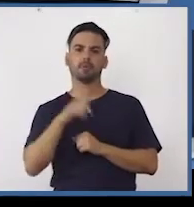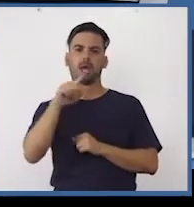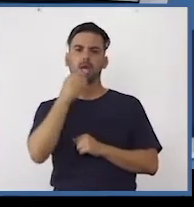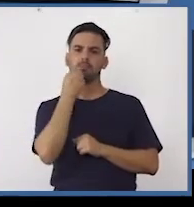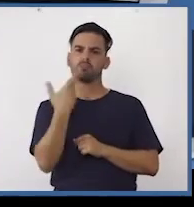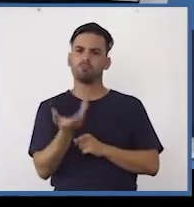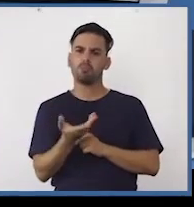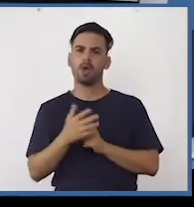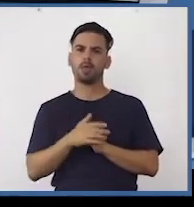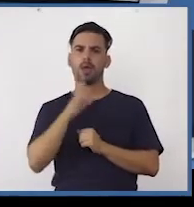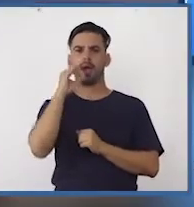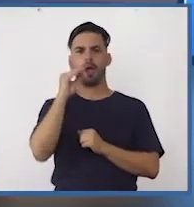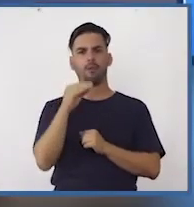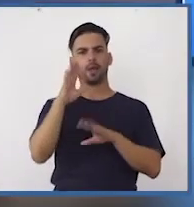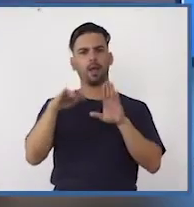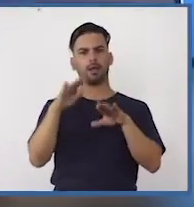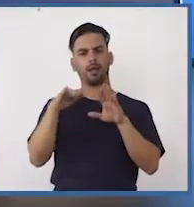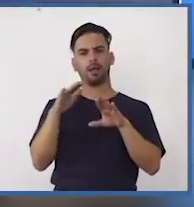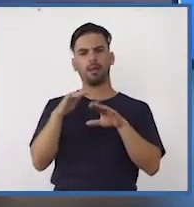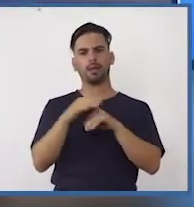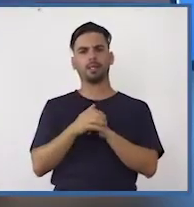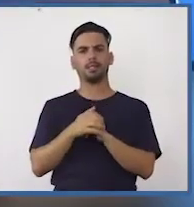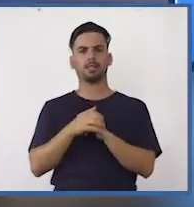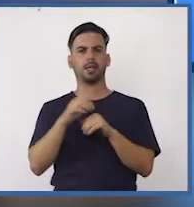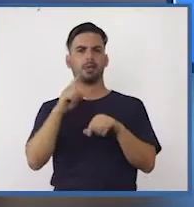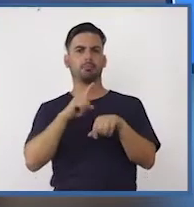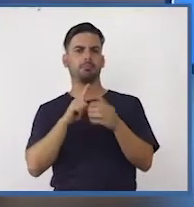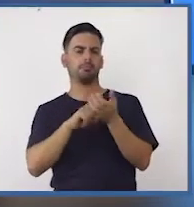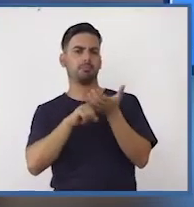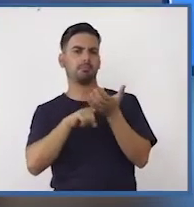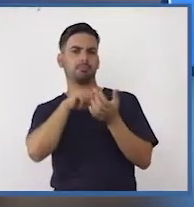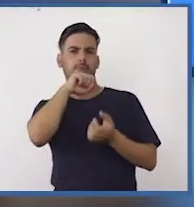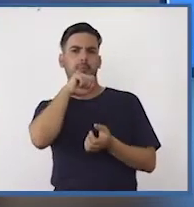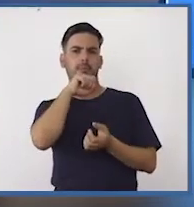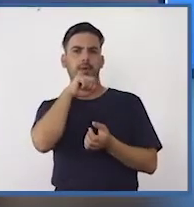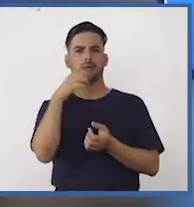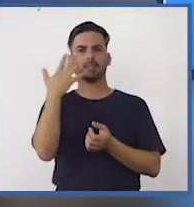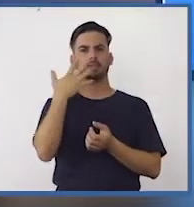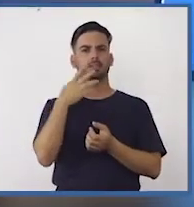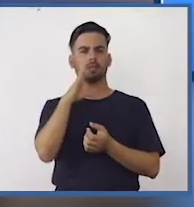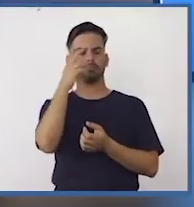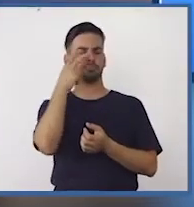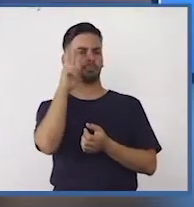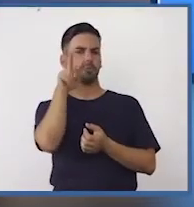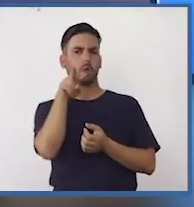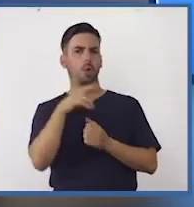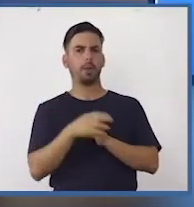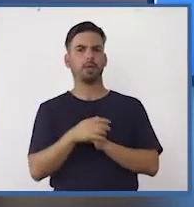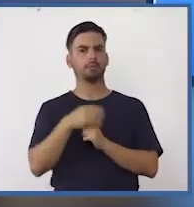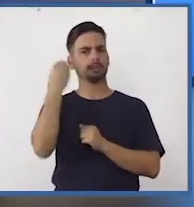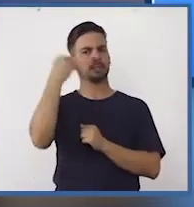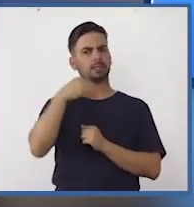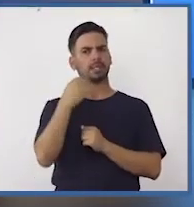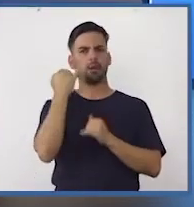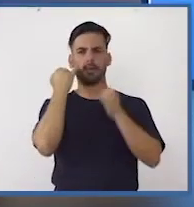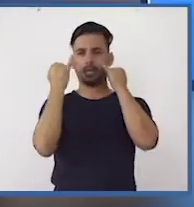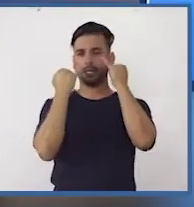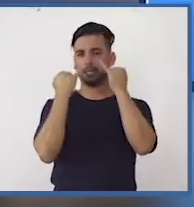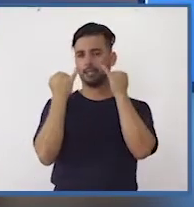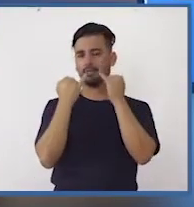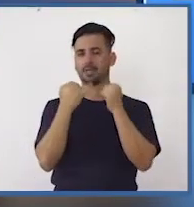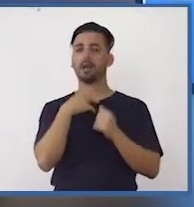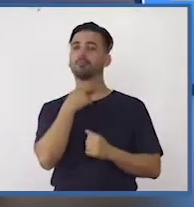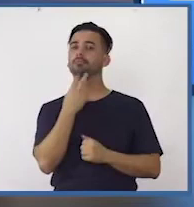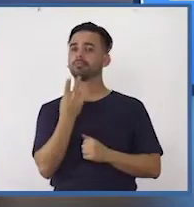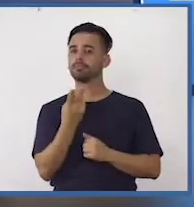Vamos a hacer referencia a la importancia del estudio de las oscilaciones y las ondas. Importante en la vida, en todas sus aplicaciones, en el proceso de audición,